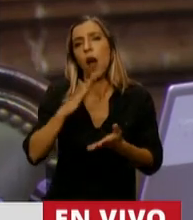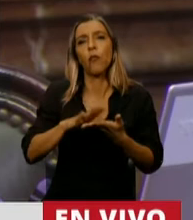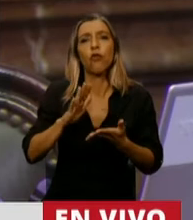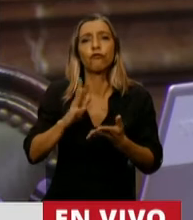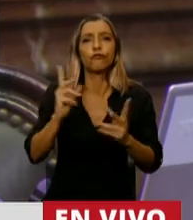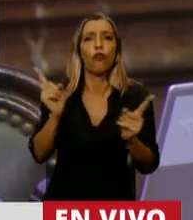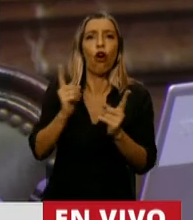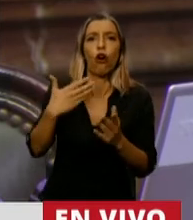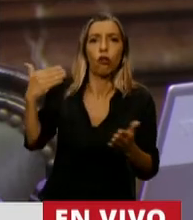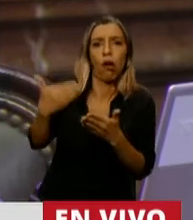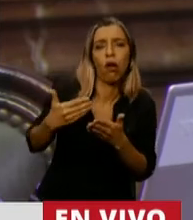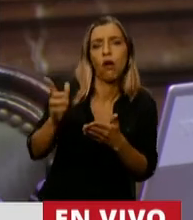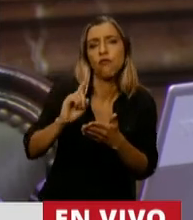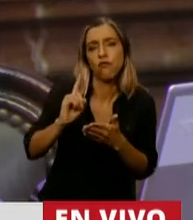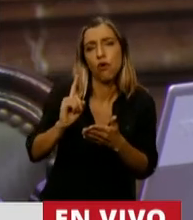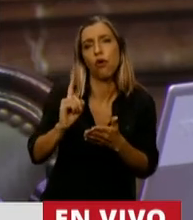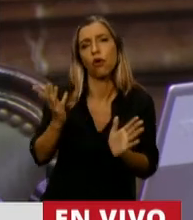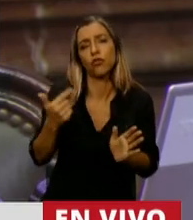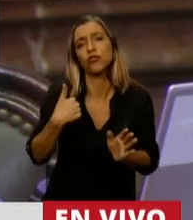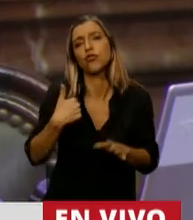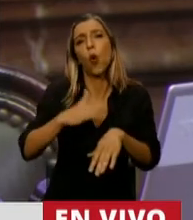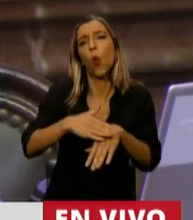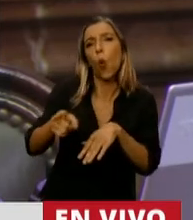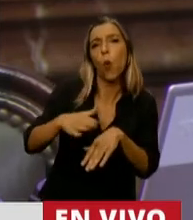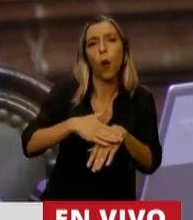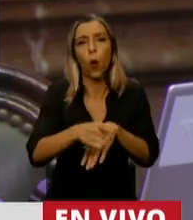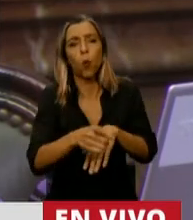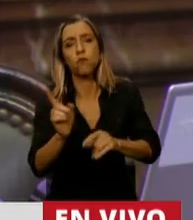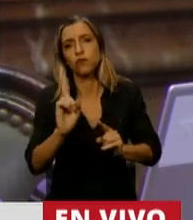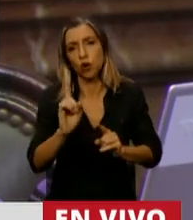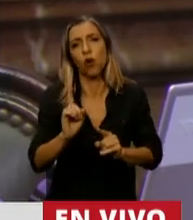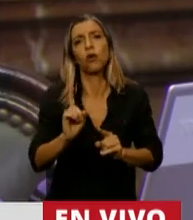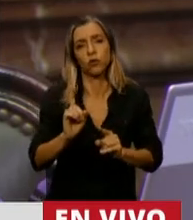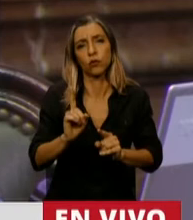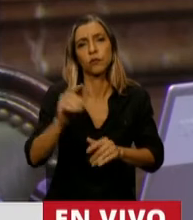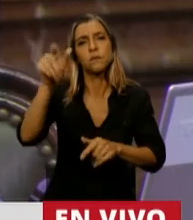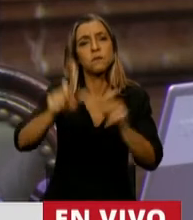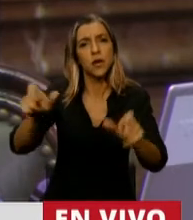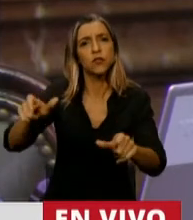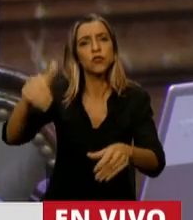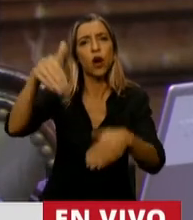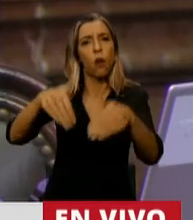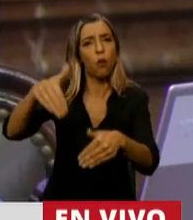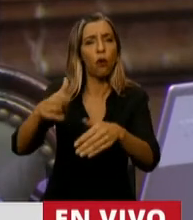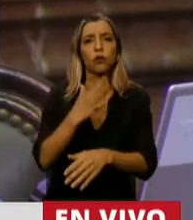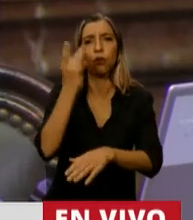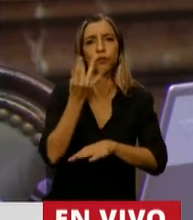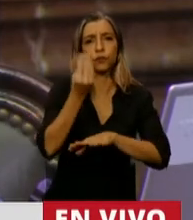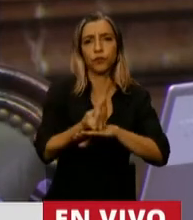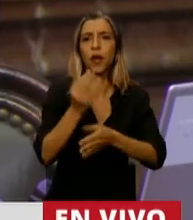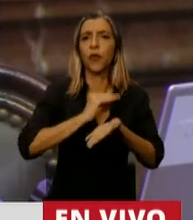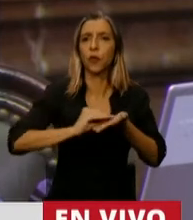estoy para cargar culpa. Lo que estoy para acá, me han votado como diputado nacional para generar